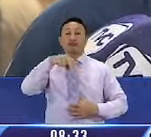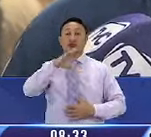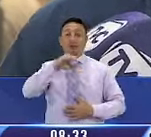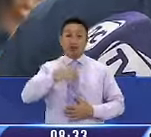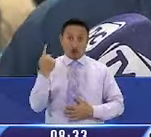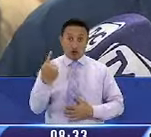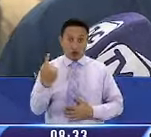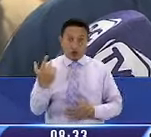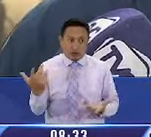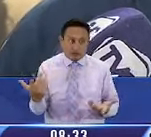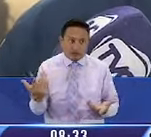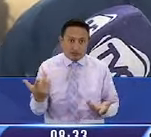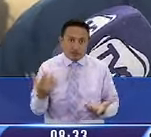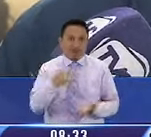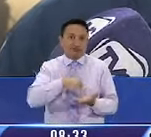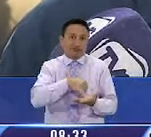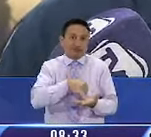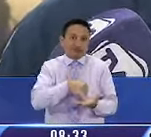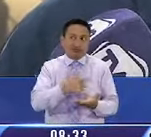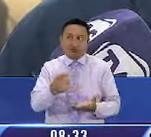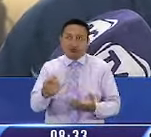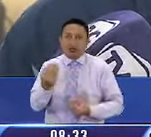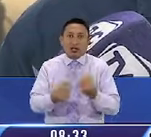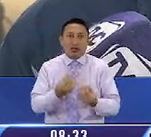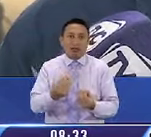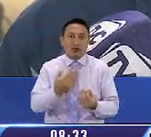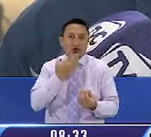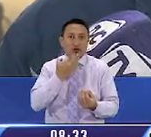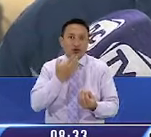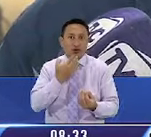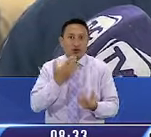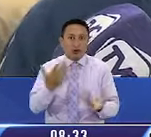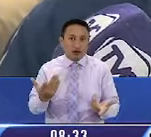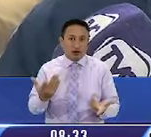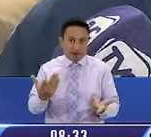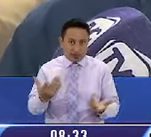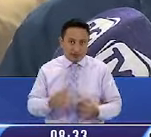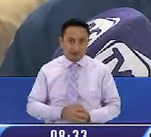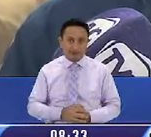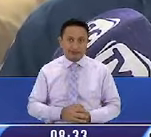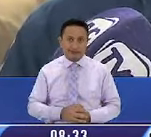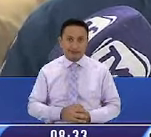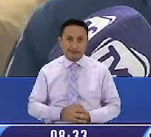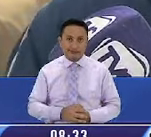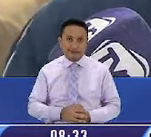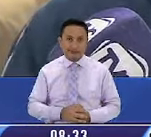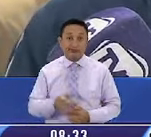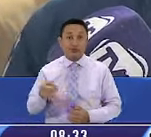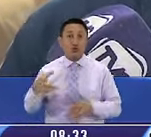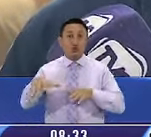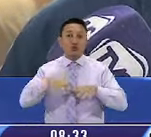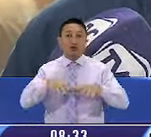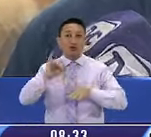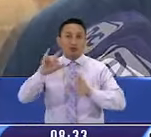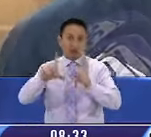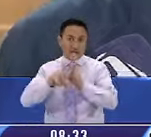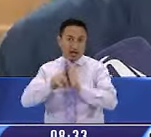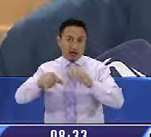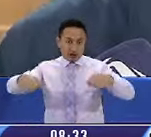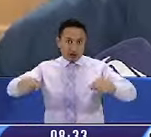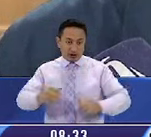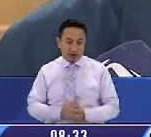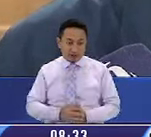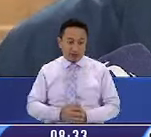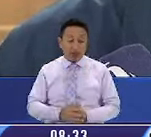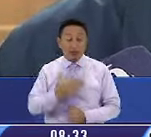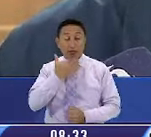solos, somos débiles ante este tipo de delitos o este tipo de actividades que se realizan en motocicleta. Yo citaría